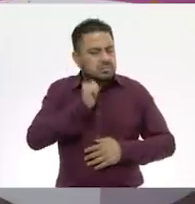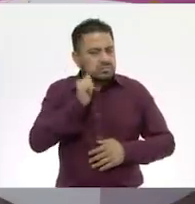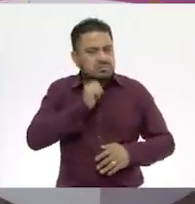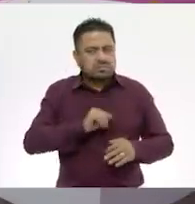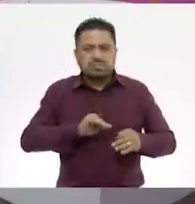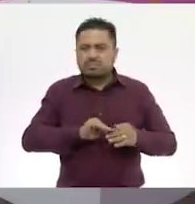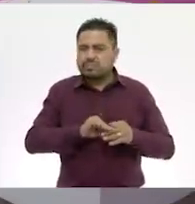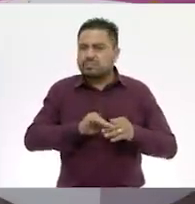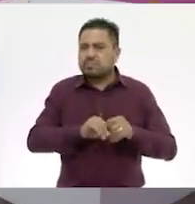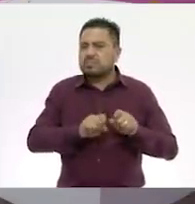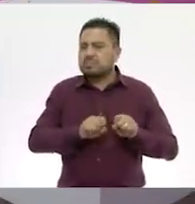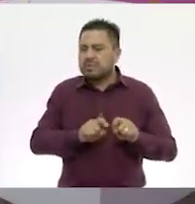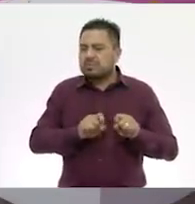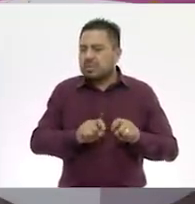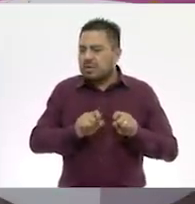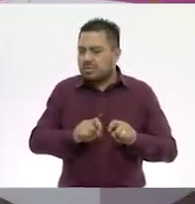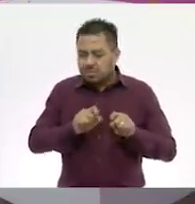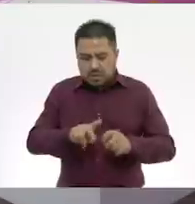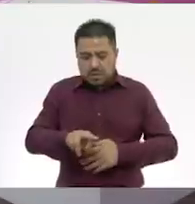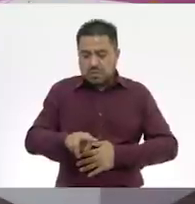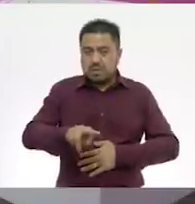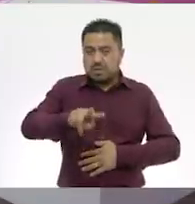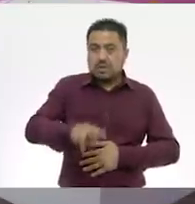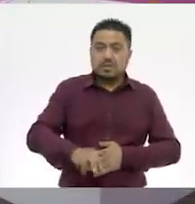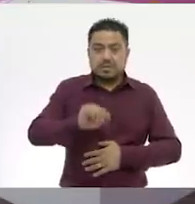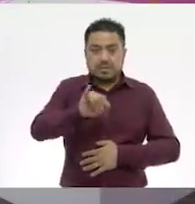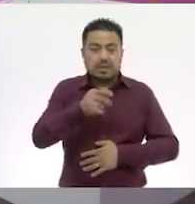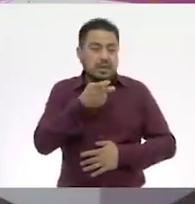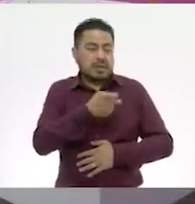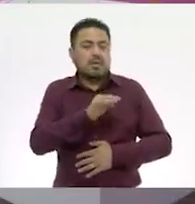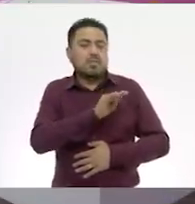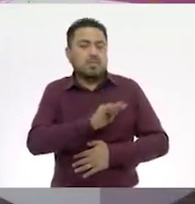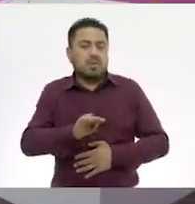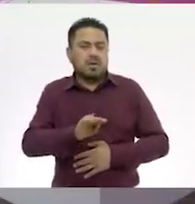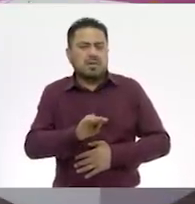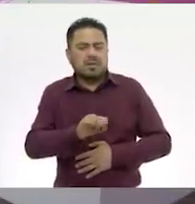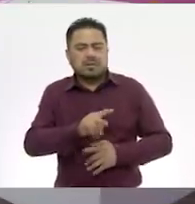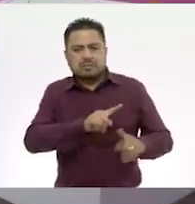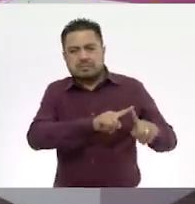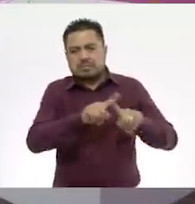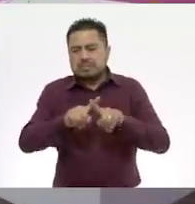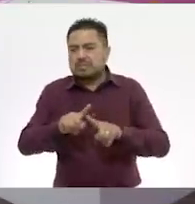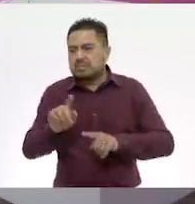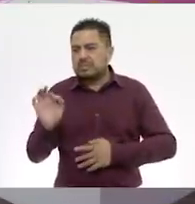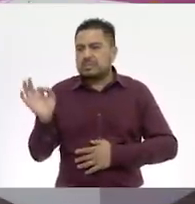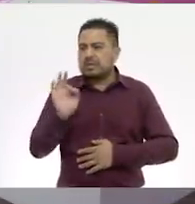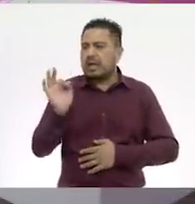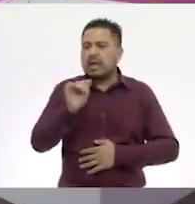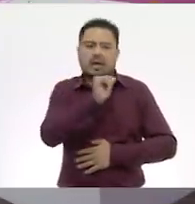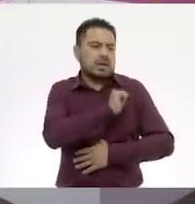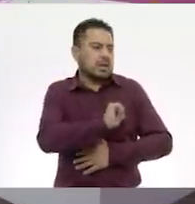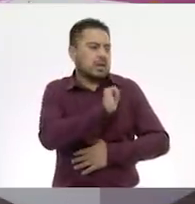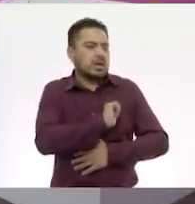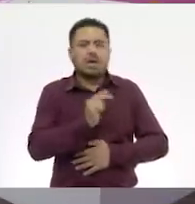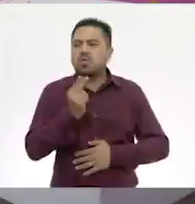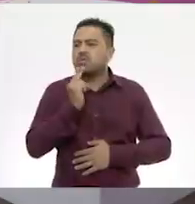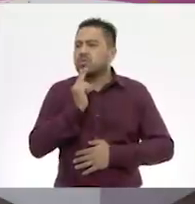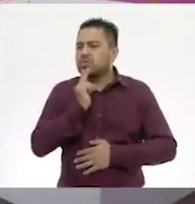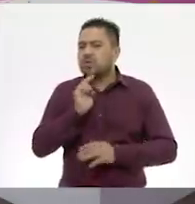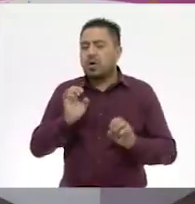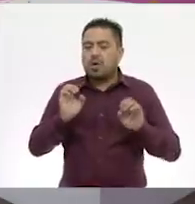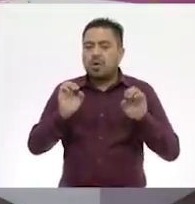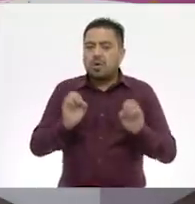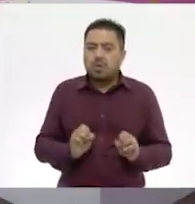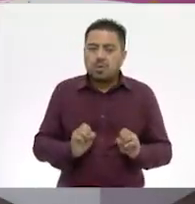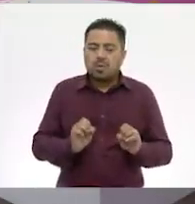repiten de la misma manera, aunque es verdad que pueden tener variaciones según la época en la que se usan